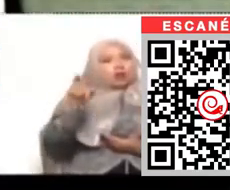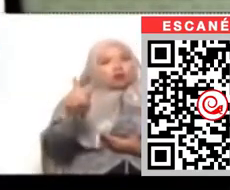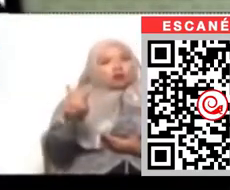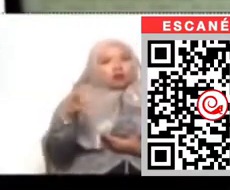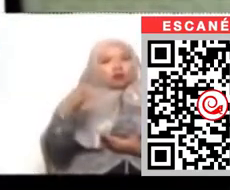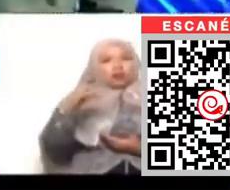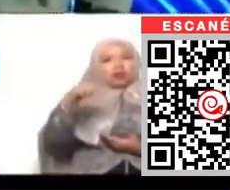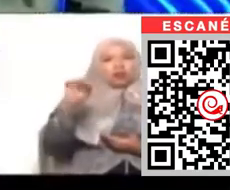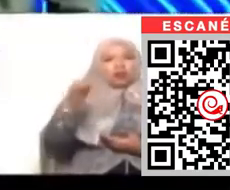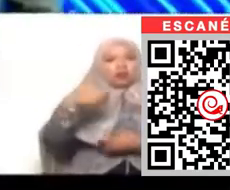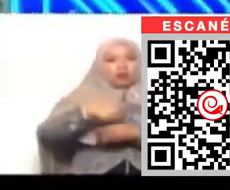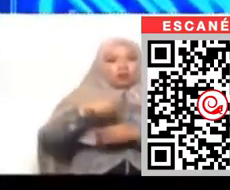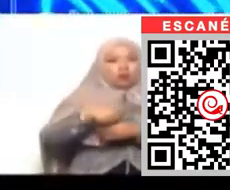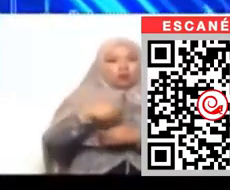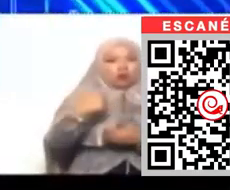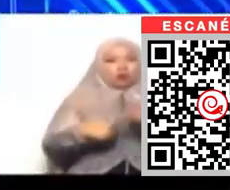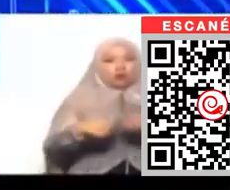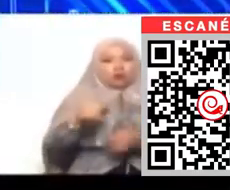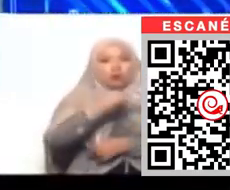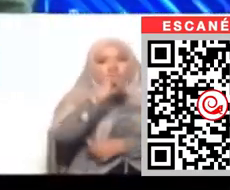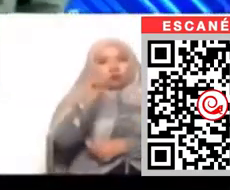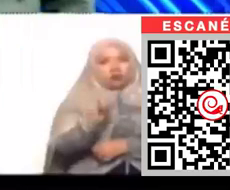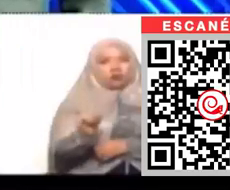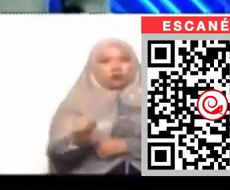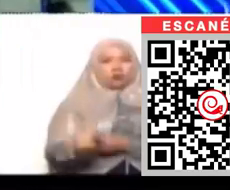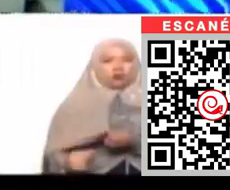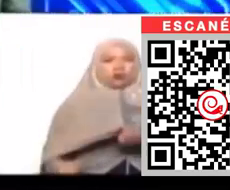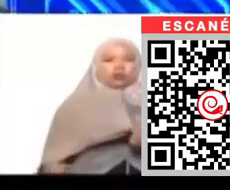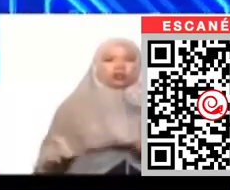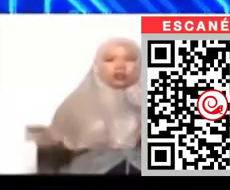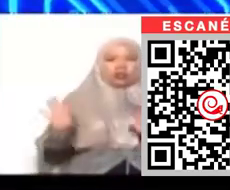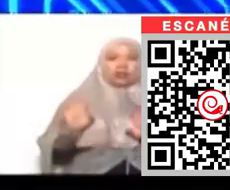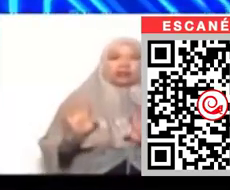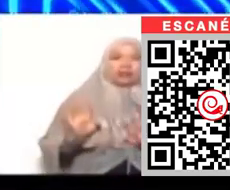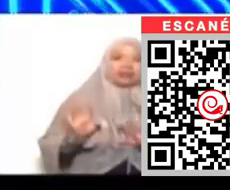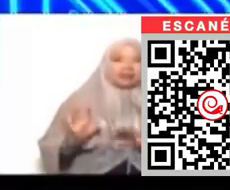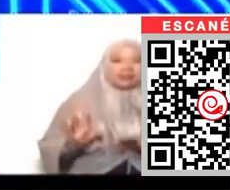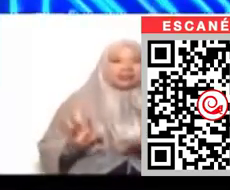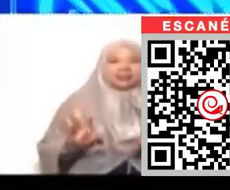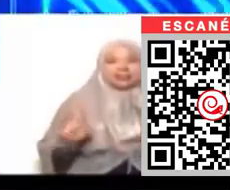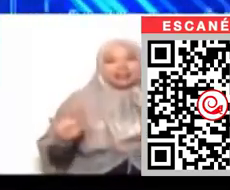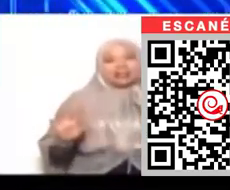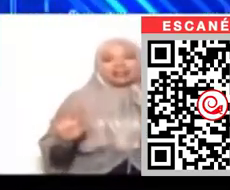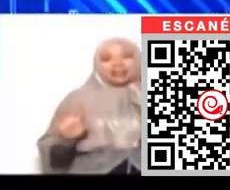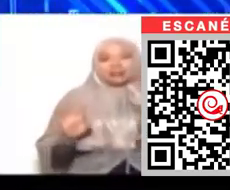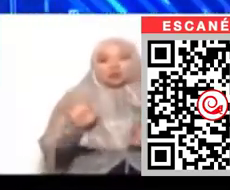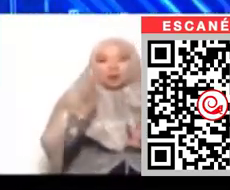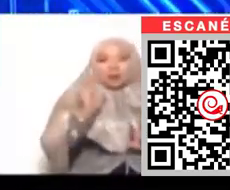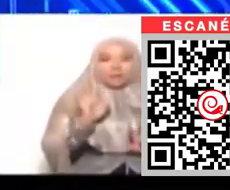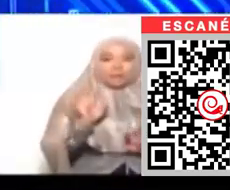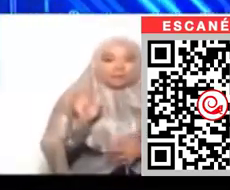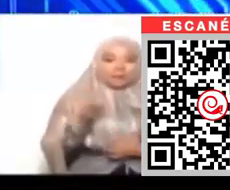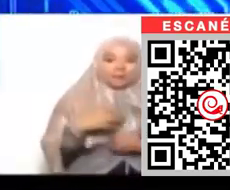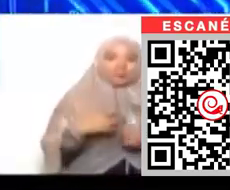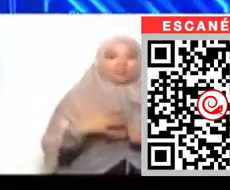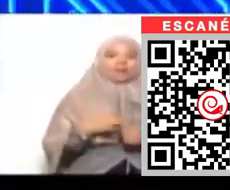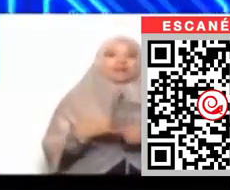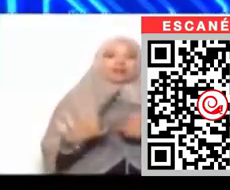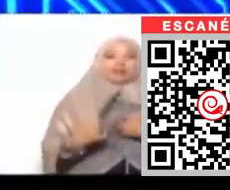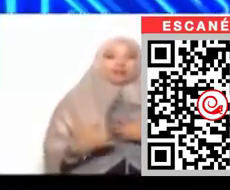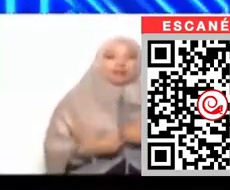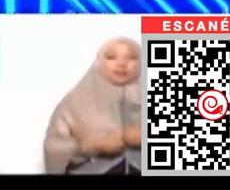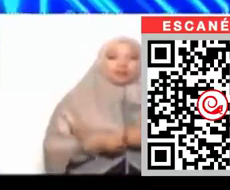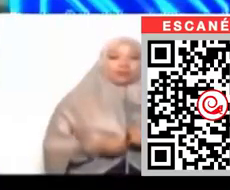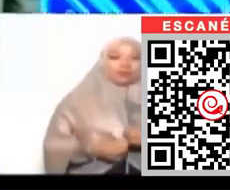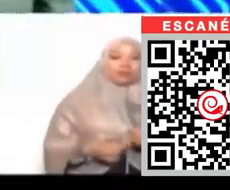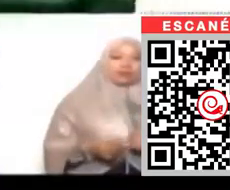va a cerrar? Esa canción es zuliana, ¿no? Me parece. Bueno, y si no es, ahora, o sea, que los maracuchos, todo lo que podemos, nos lo agarramos